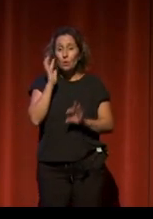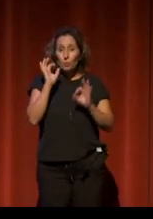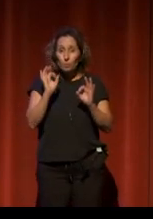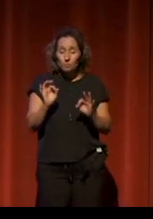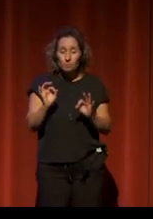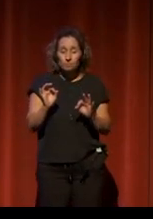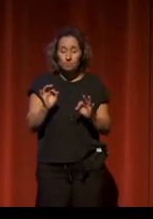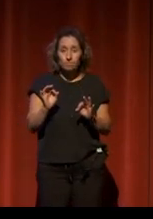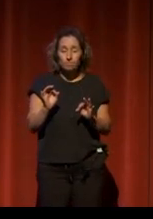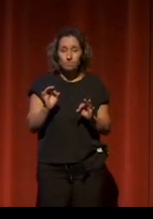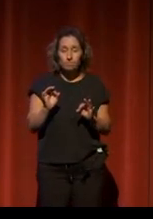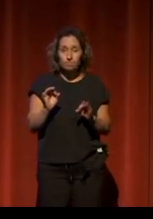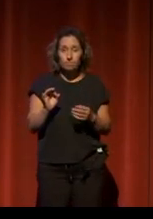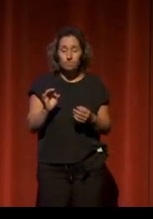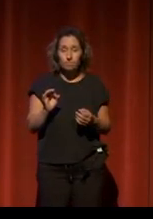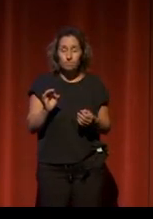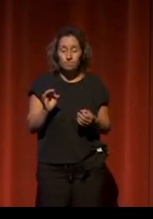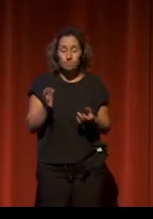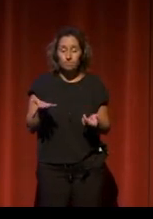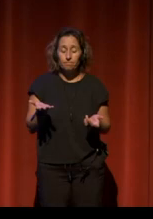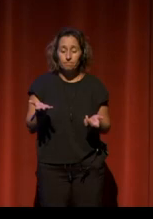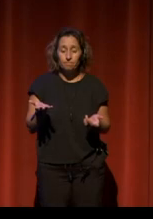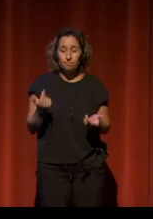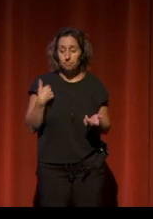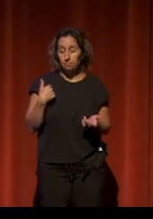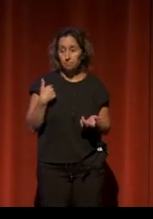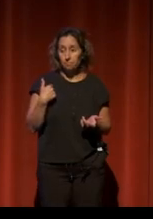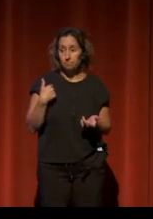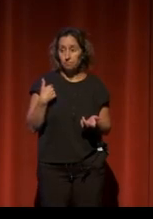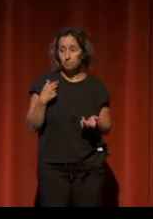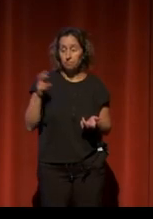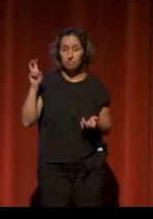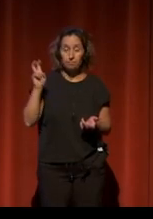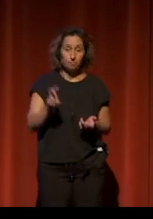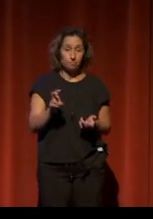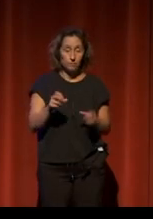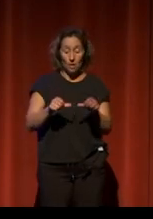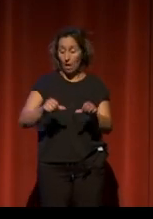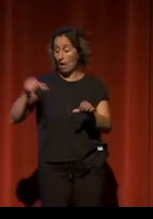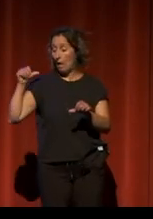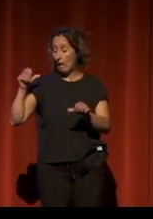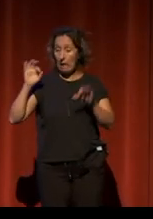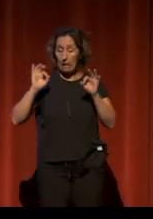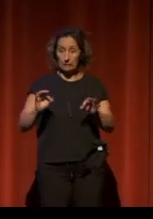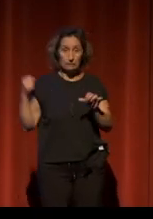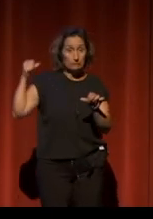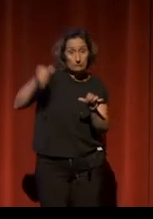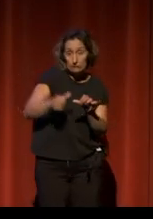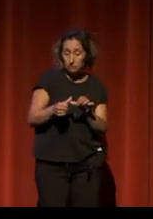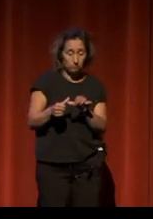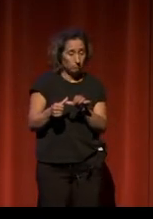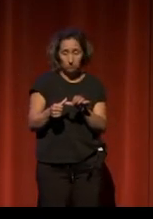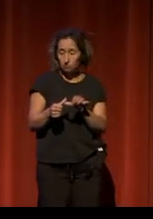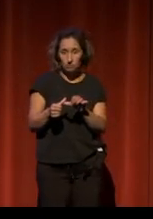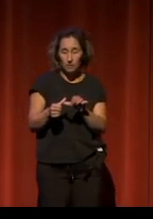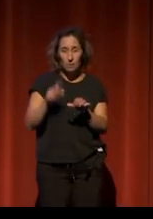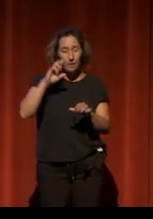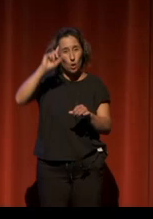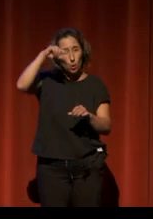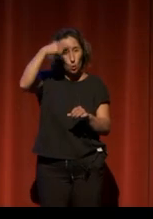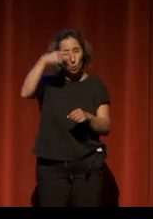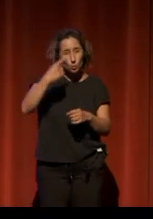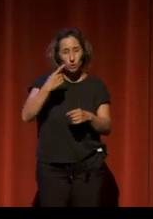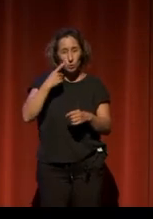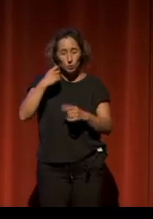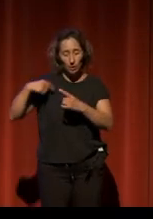bueno pues en fin eh Yo vengo aquí a decir que no siempre fue así no lo tenemos tan inscrito en nuestra cultura nuestra